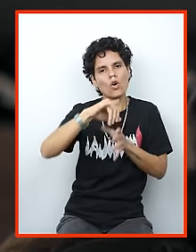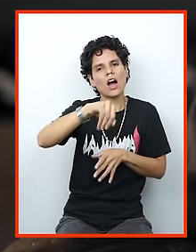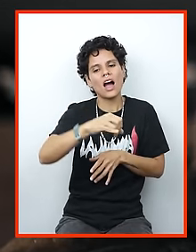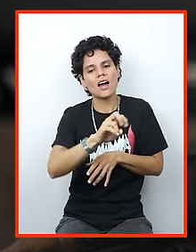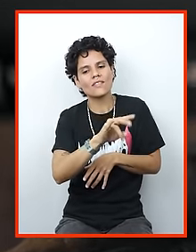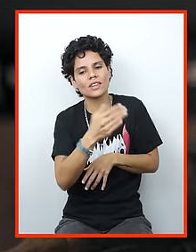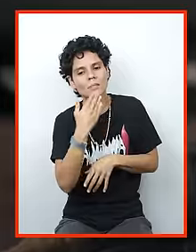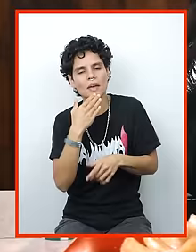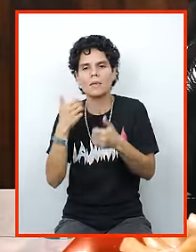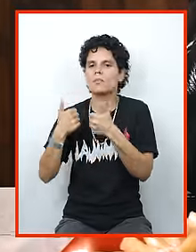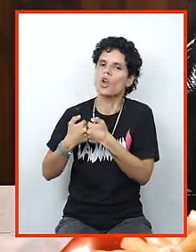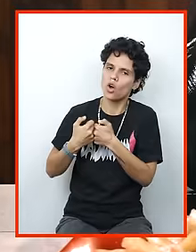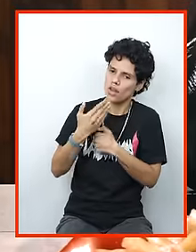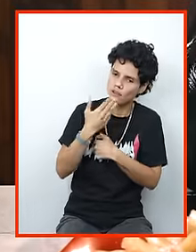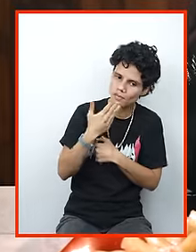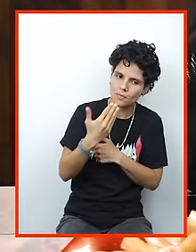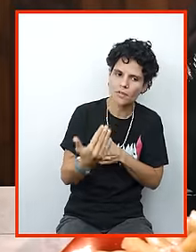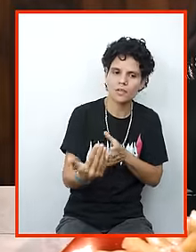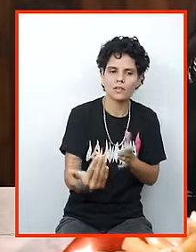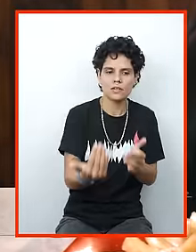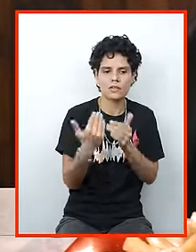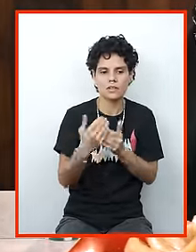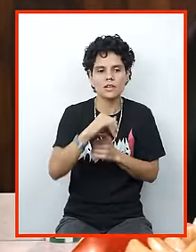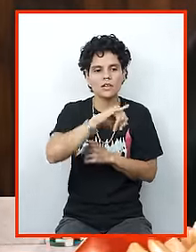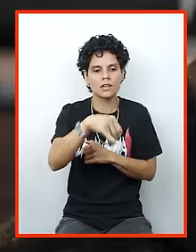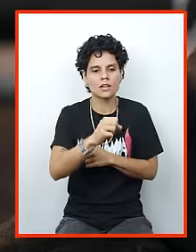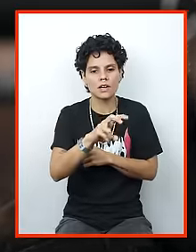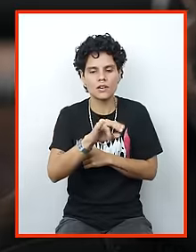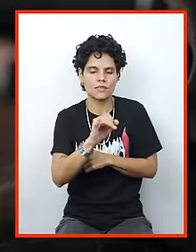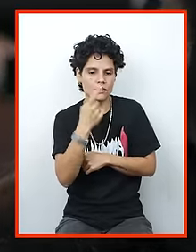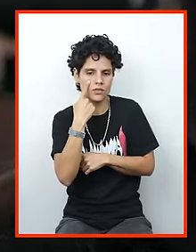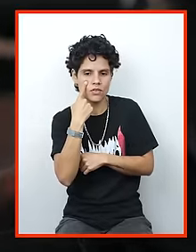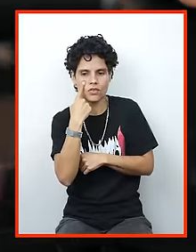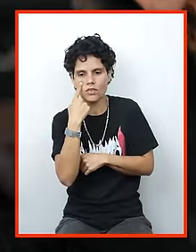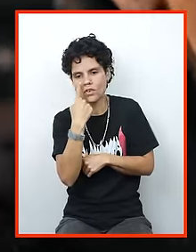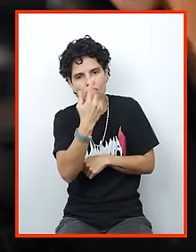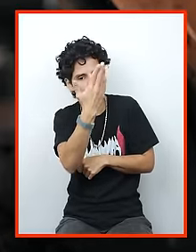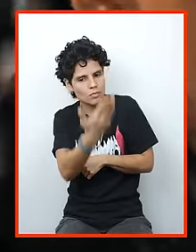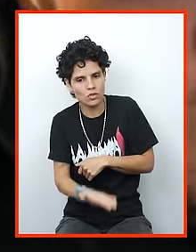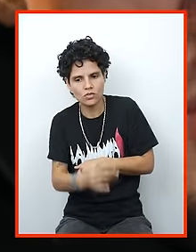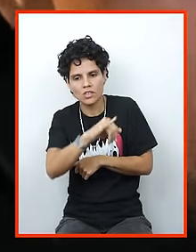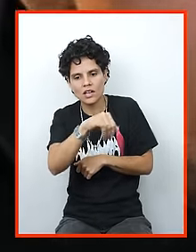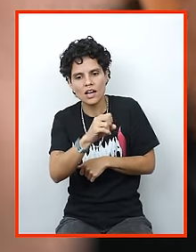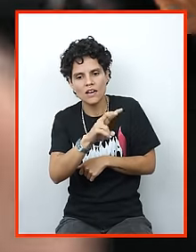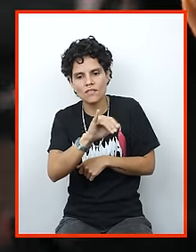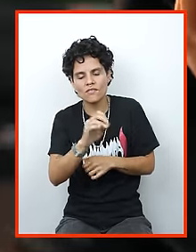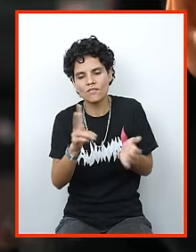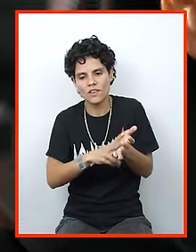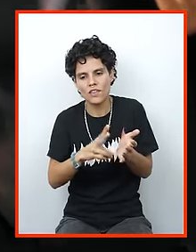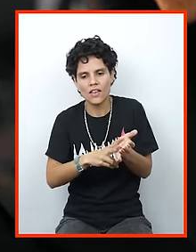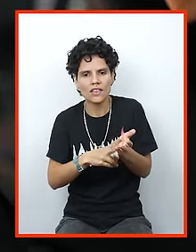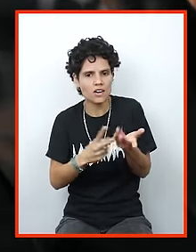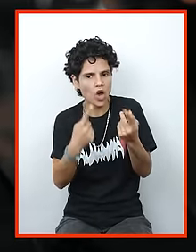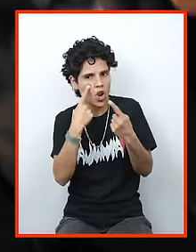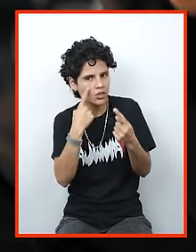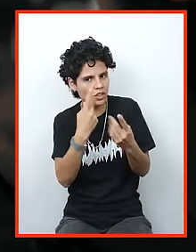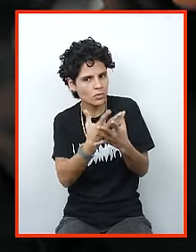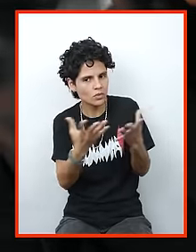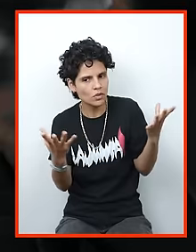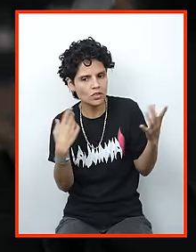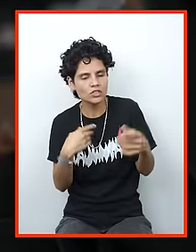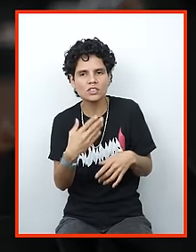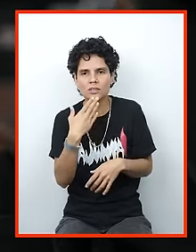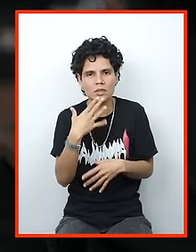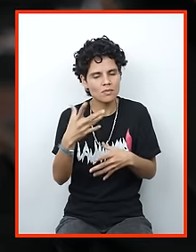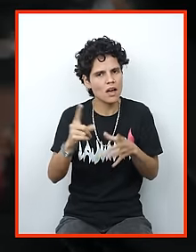tengo a la Javi que me apañan todo, bueno, mi pololo igual me apañan todo. La Javi que la conocemos también. Sí, la Javi, bueno, la Javi ha hecho que, me ha ayudado que